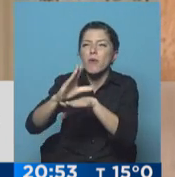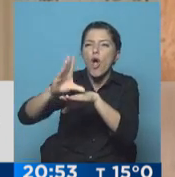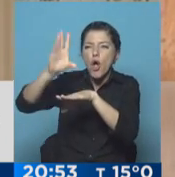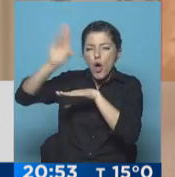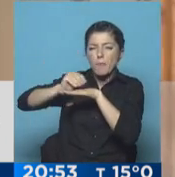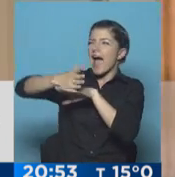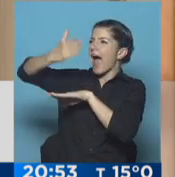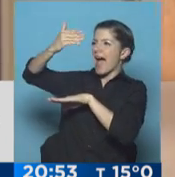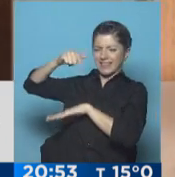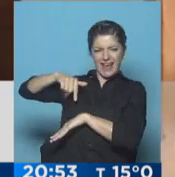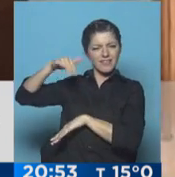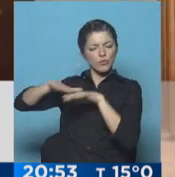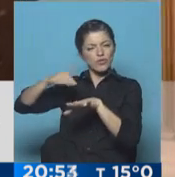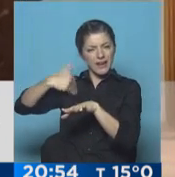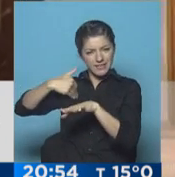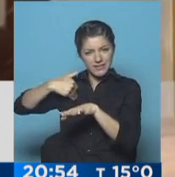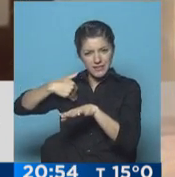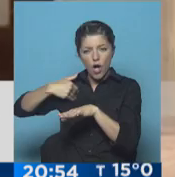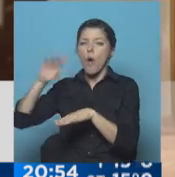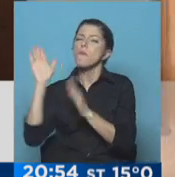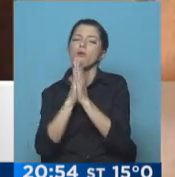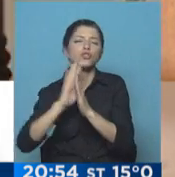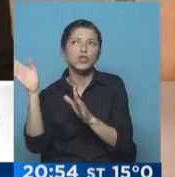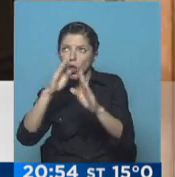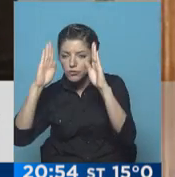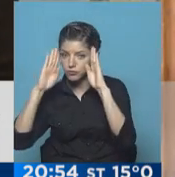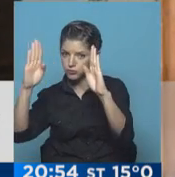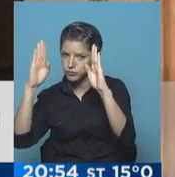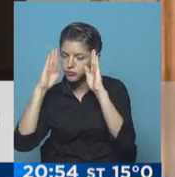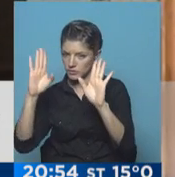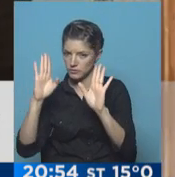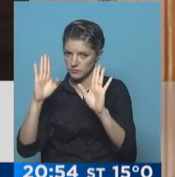Argentina. No se confundan, estén todos atentos.